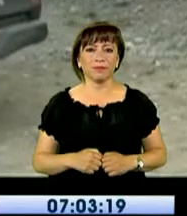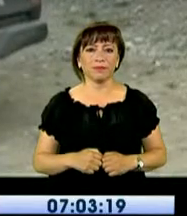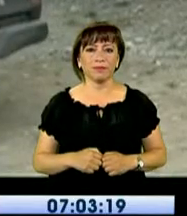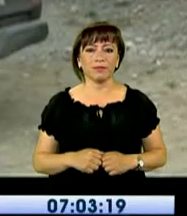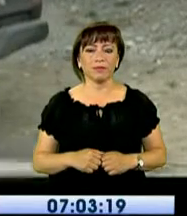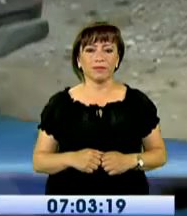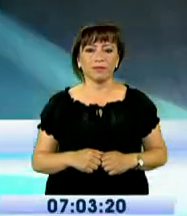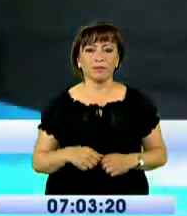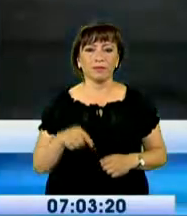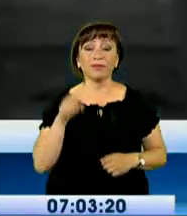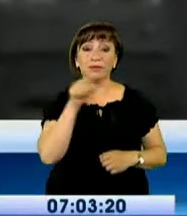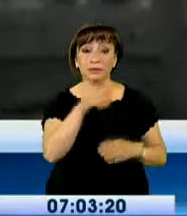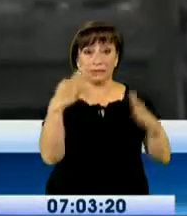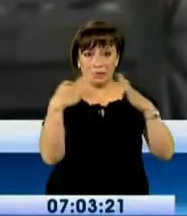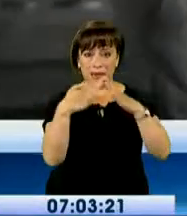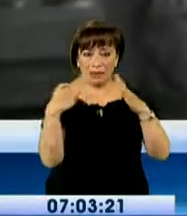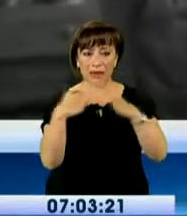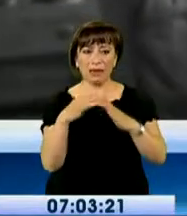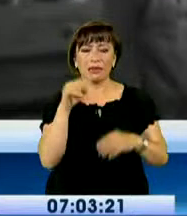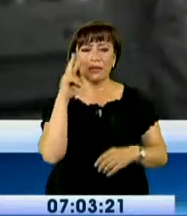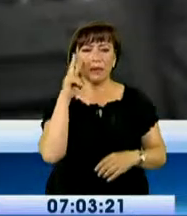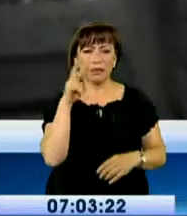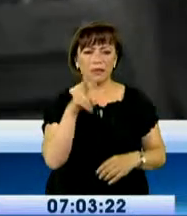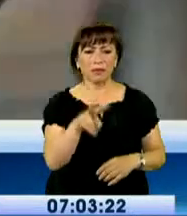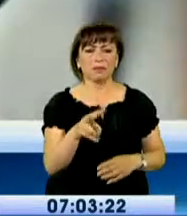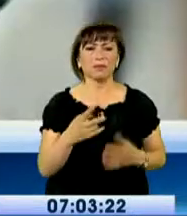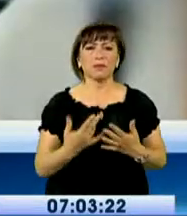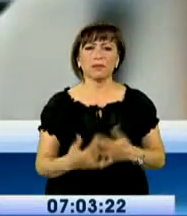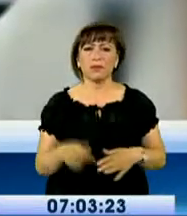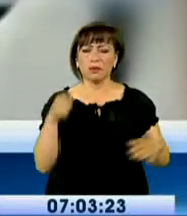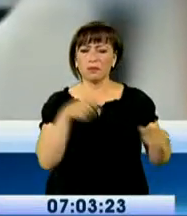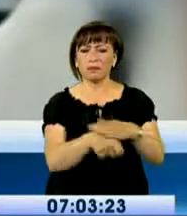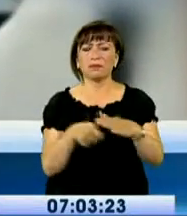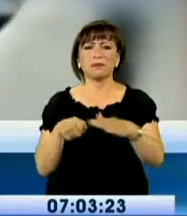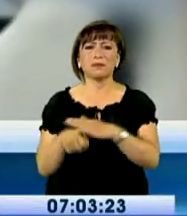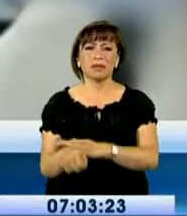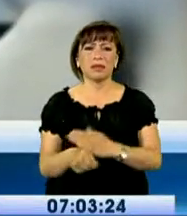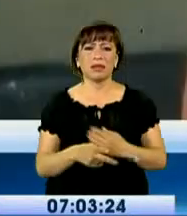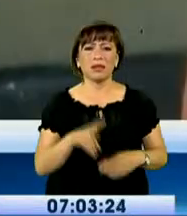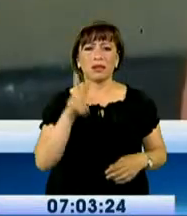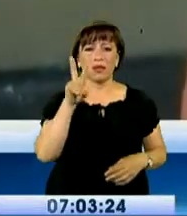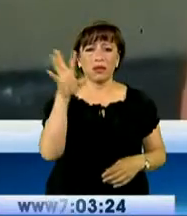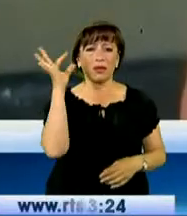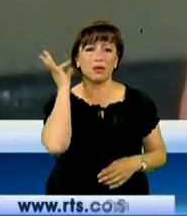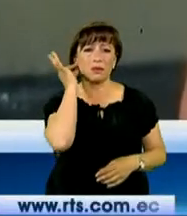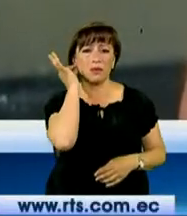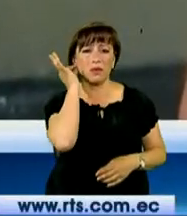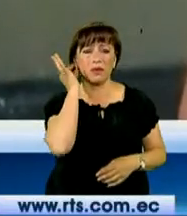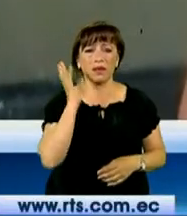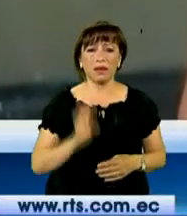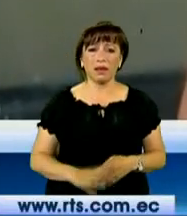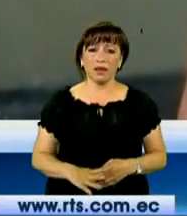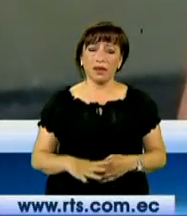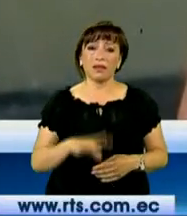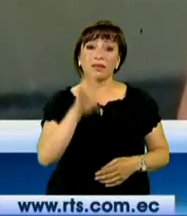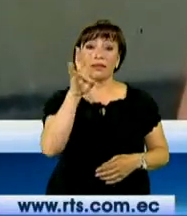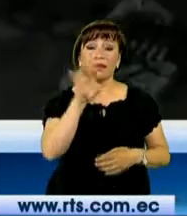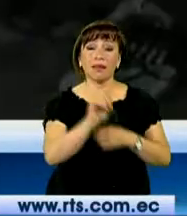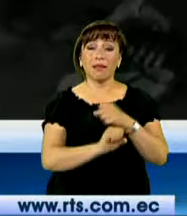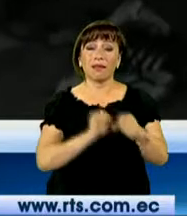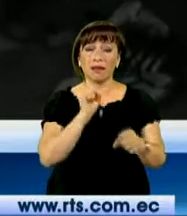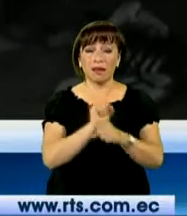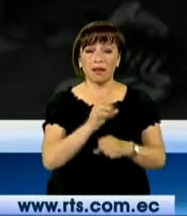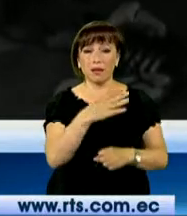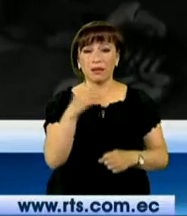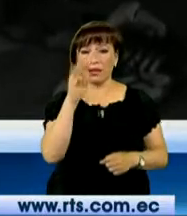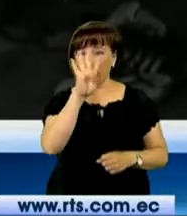Fue en esta casa donde ocurrió el macabro crimen. A Mérida Che y Miriam A, de 71 y 45 años de edad,